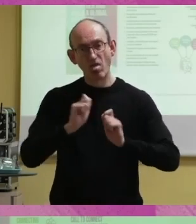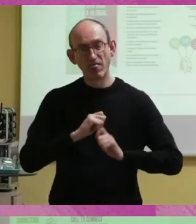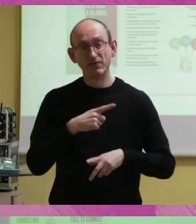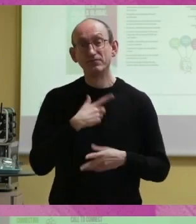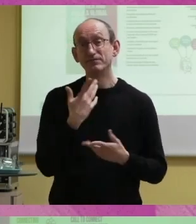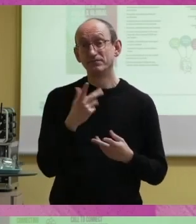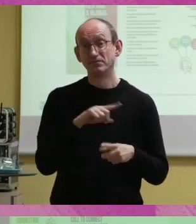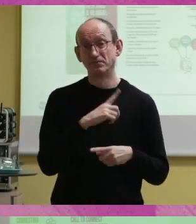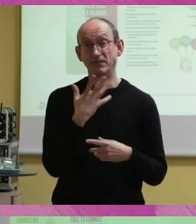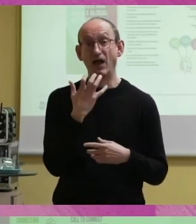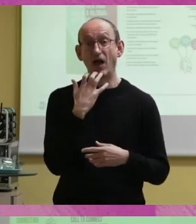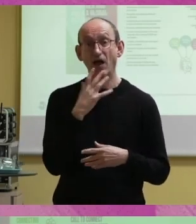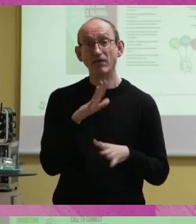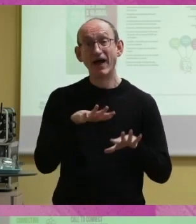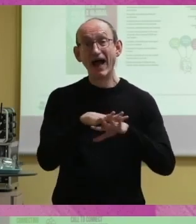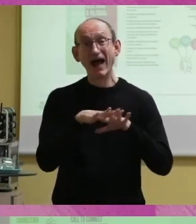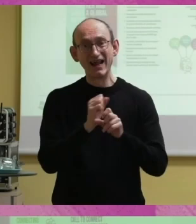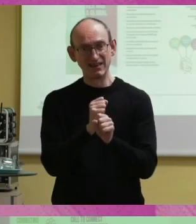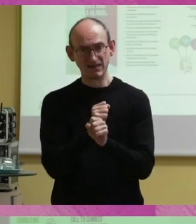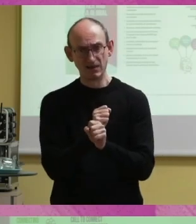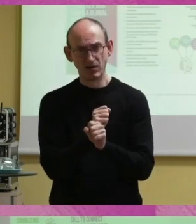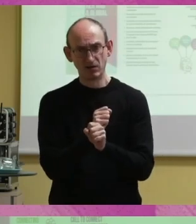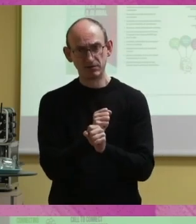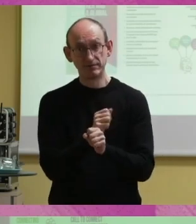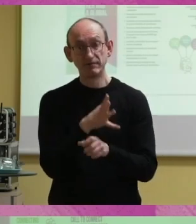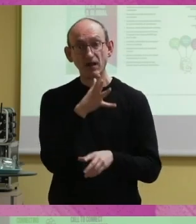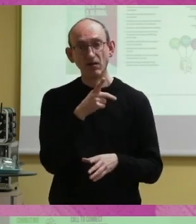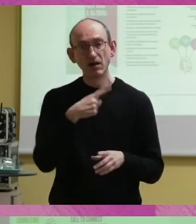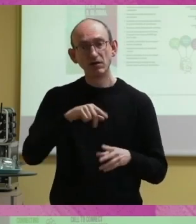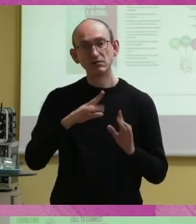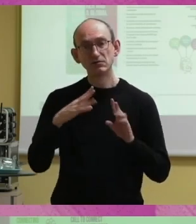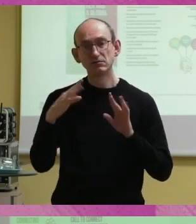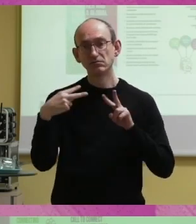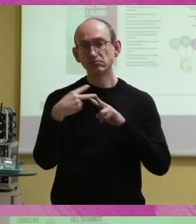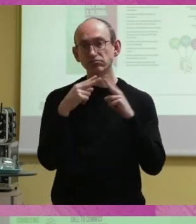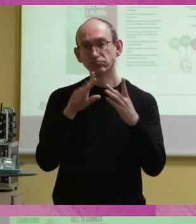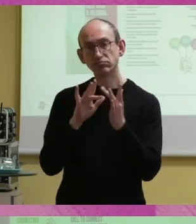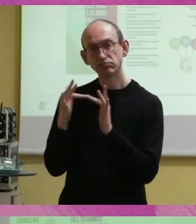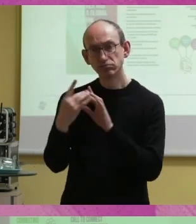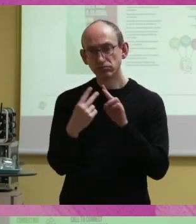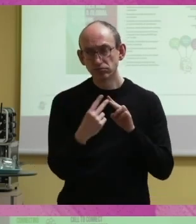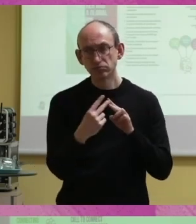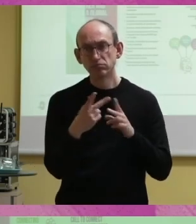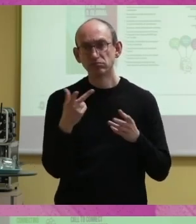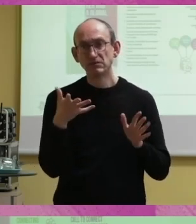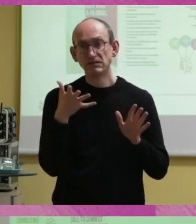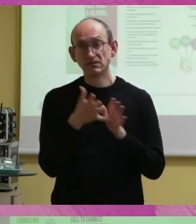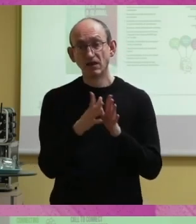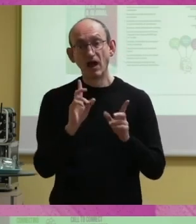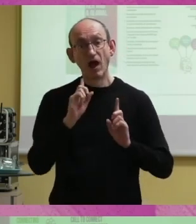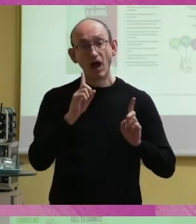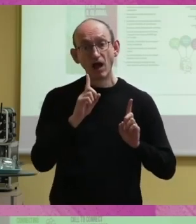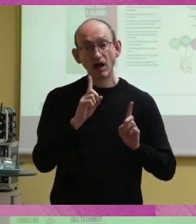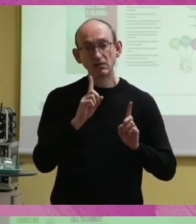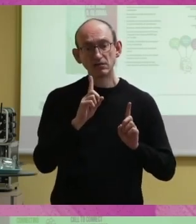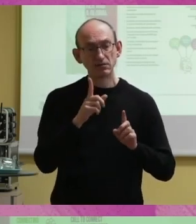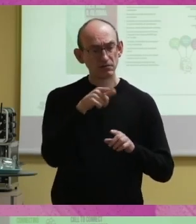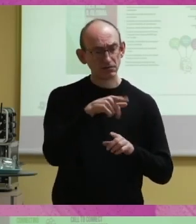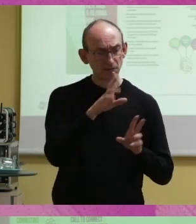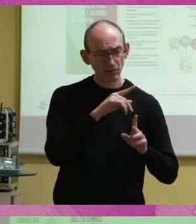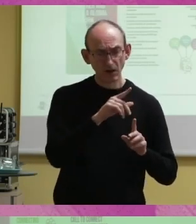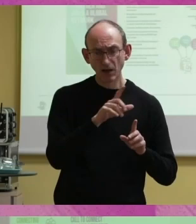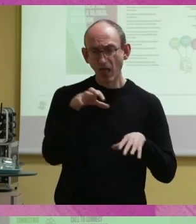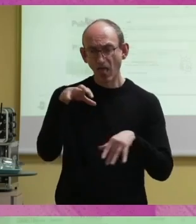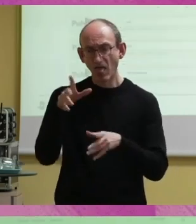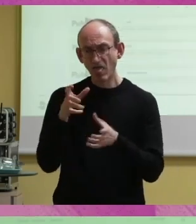estas redes que decíamos de trabajo, que ahora estamos más conectados, y eso nos permitirá derivar mejor los casos y que lleguen antes a un centro